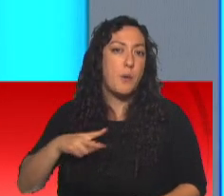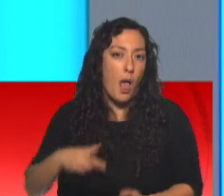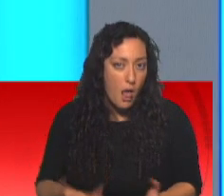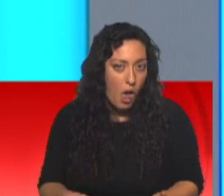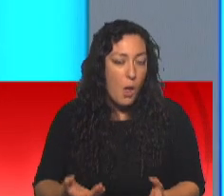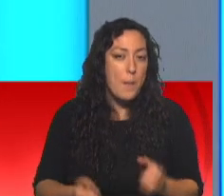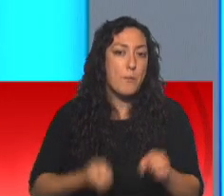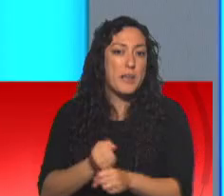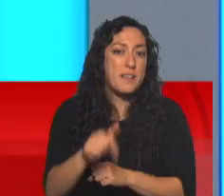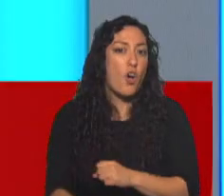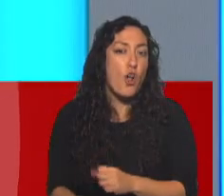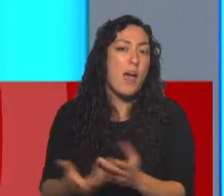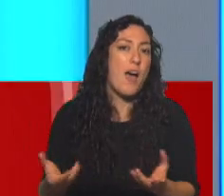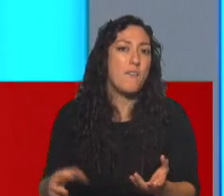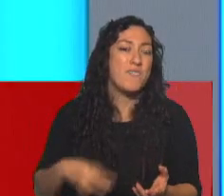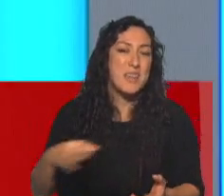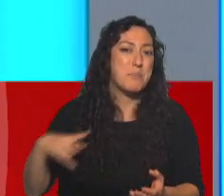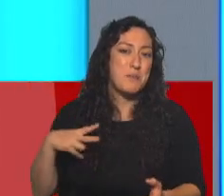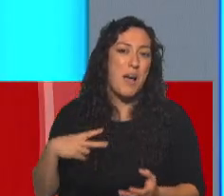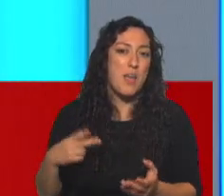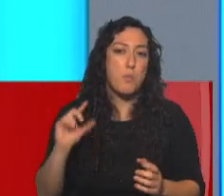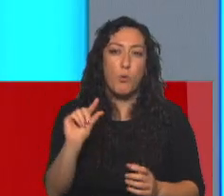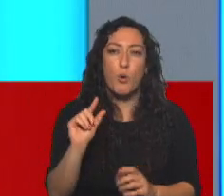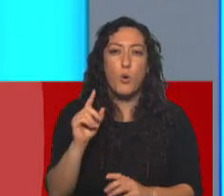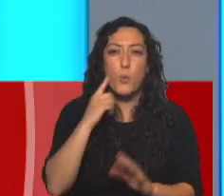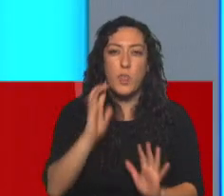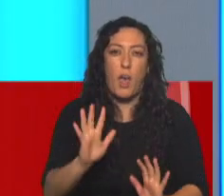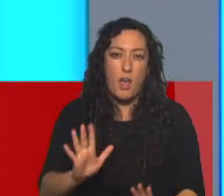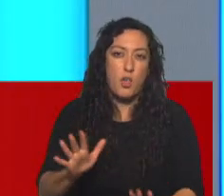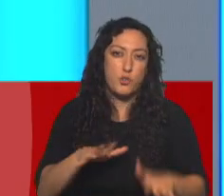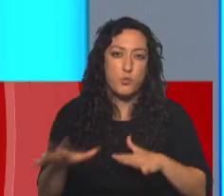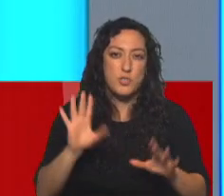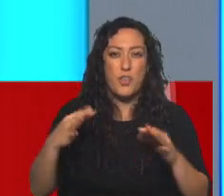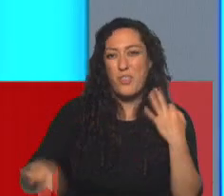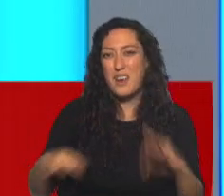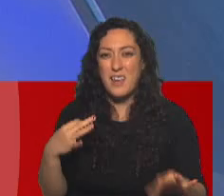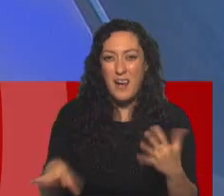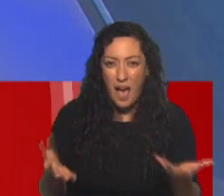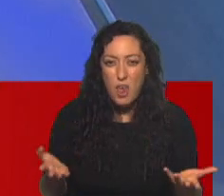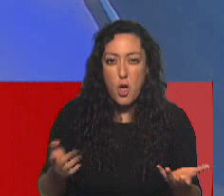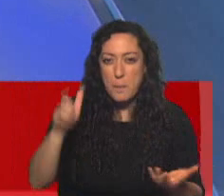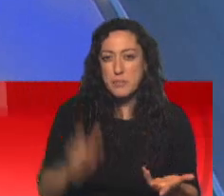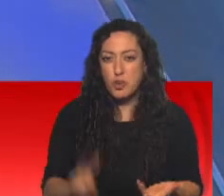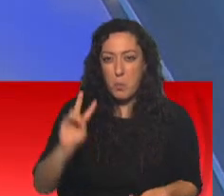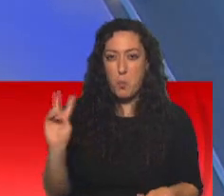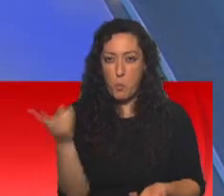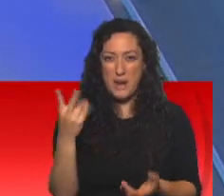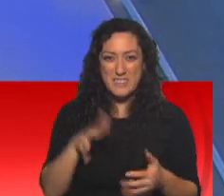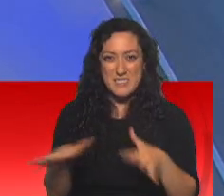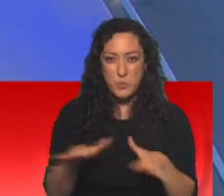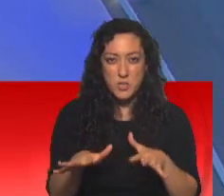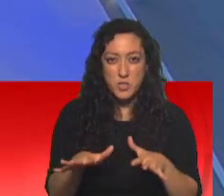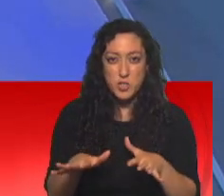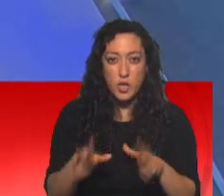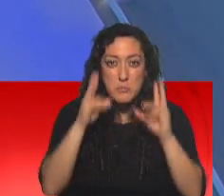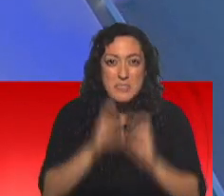no deja de hablar de la vida privada, de cuidar un poco en este momento tan delicado, ¿no? Sí, estamos sí, hablando también de la muerte en situación que todavía no se